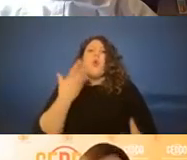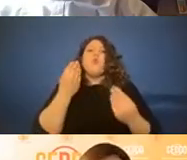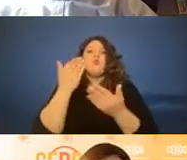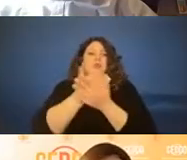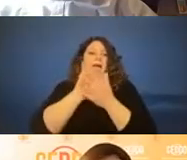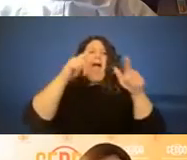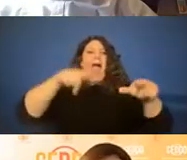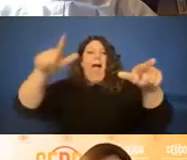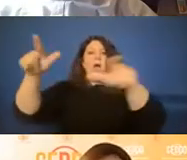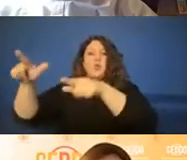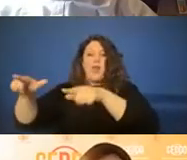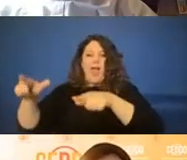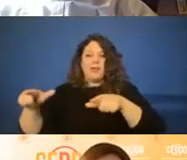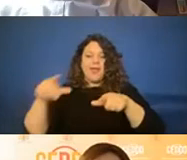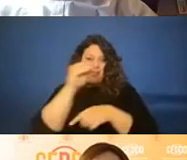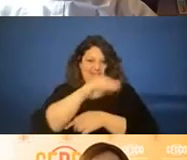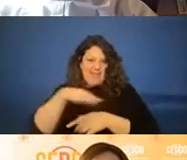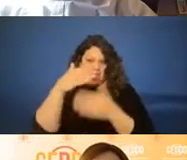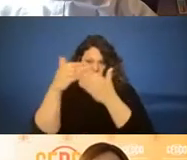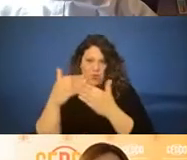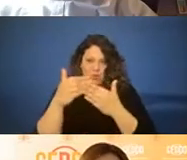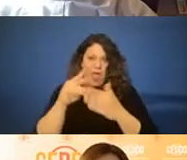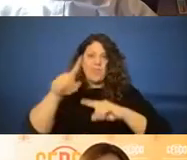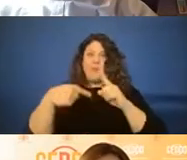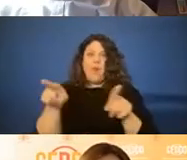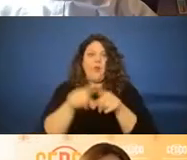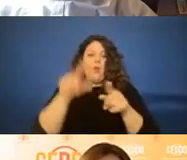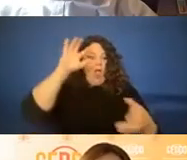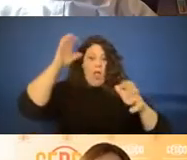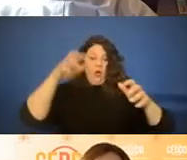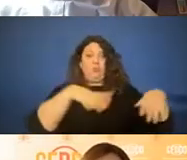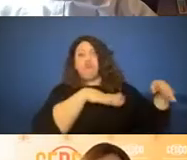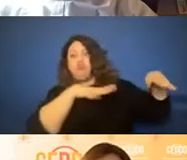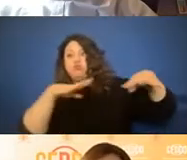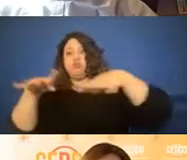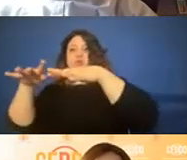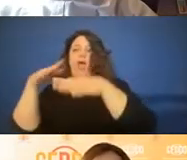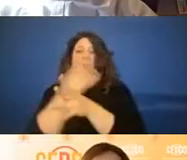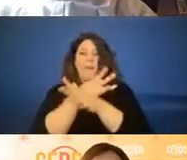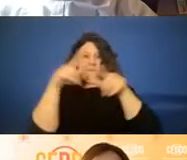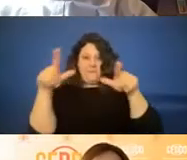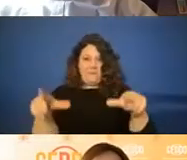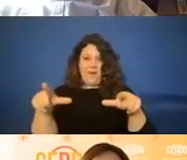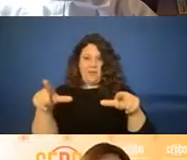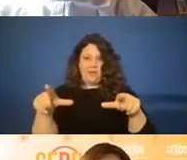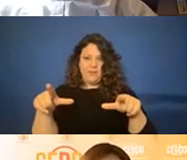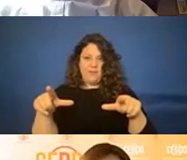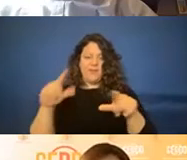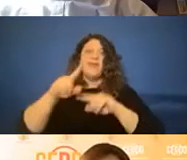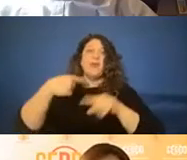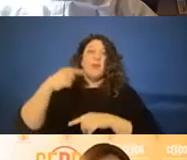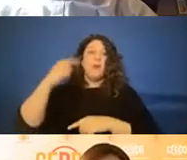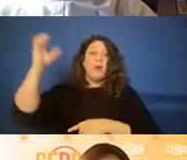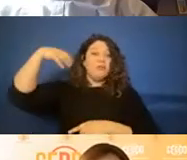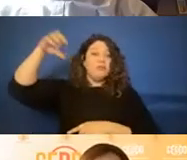estudiando los niños y luego salen como locos al patio. Y luego suena una